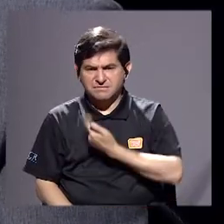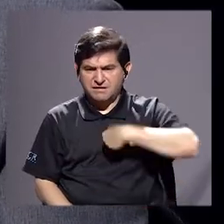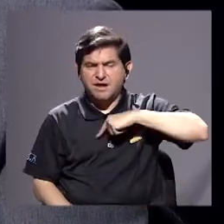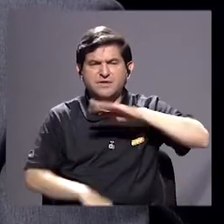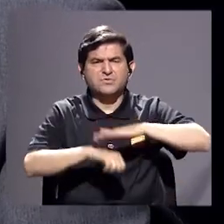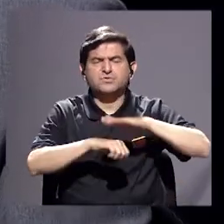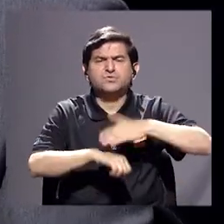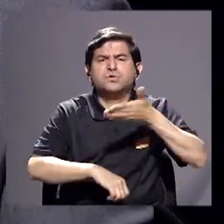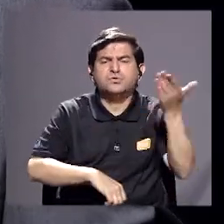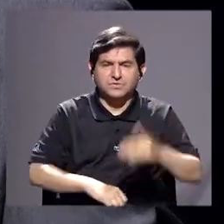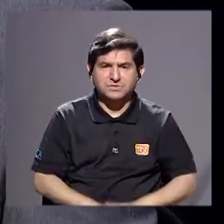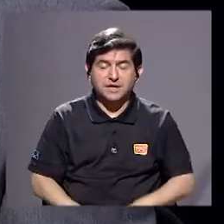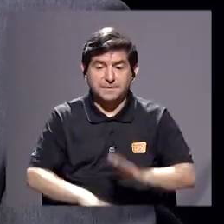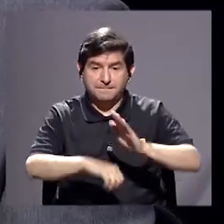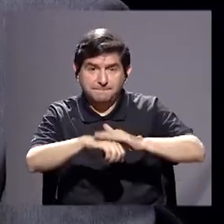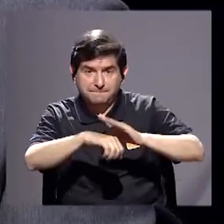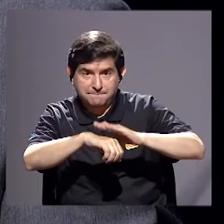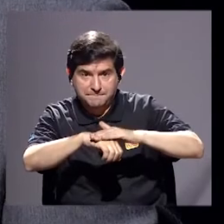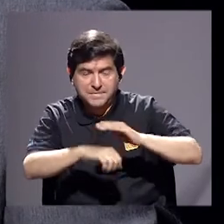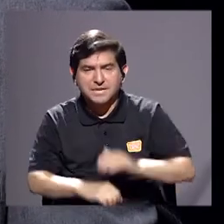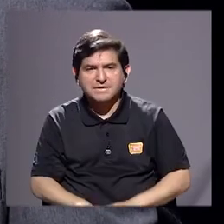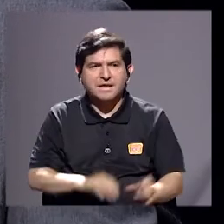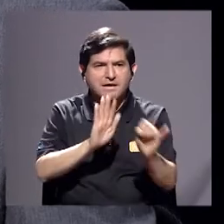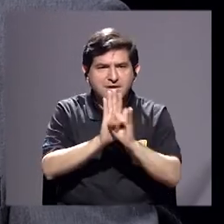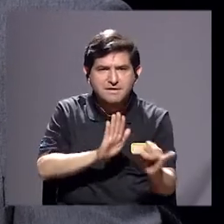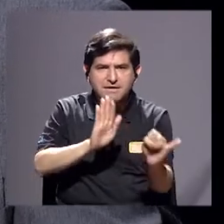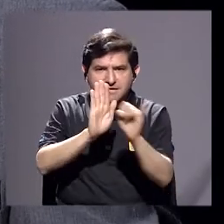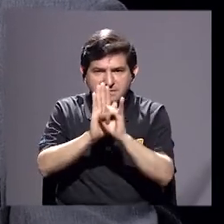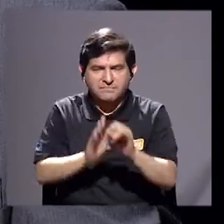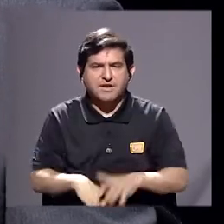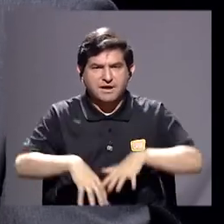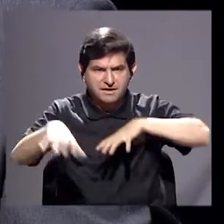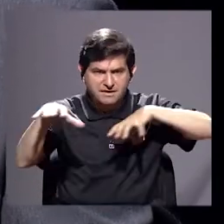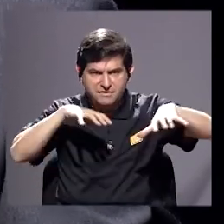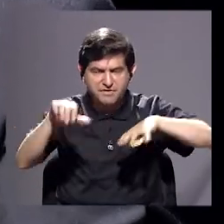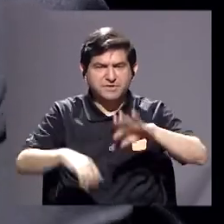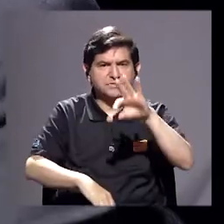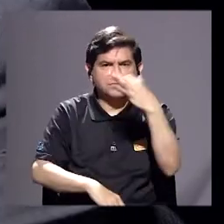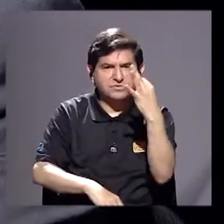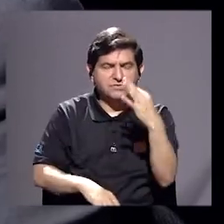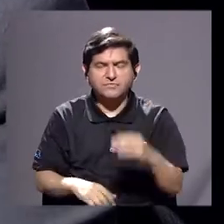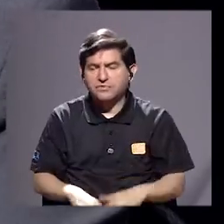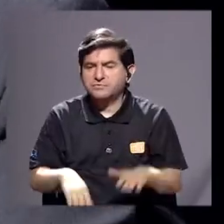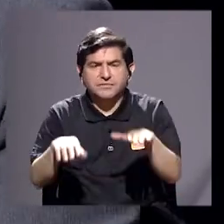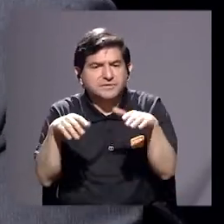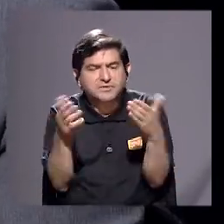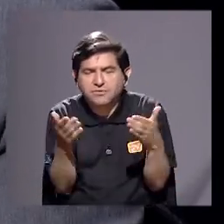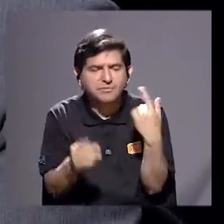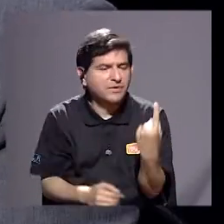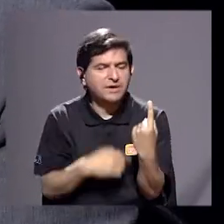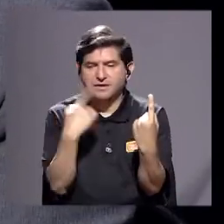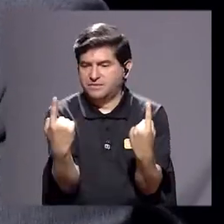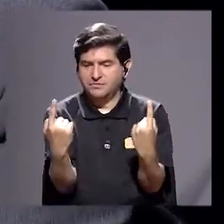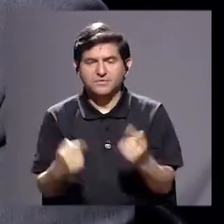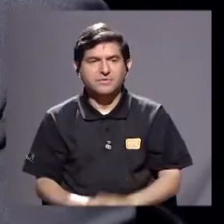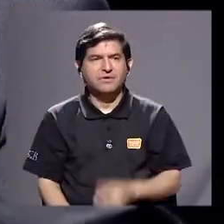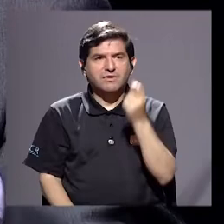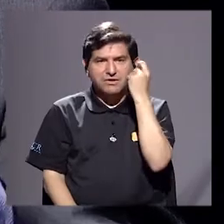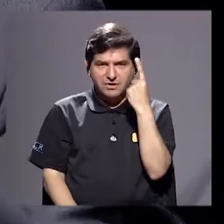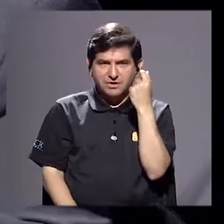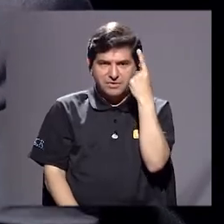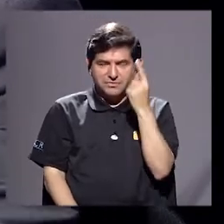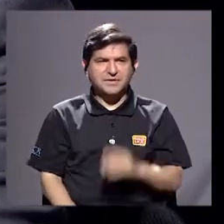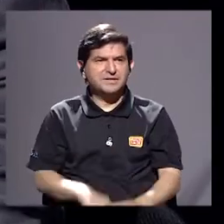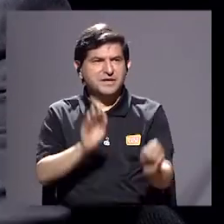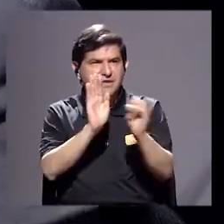nos permite el simulacro por ejemplo nos va a permitir identificar quiénes reaccionan de una forma u otra y poder entonces a entender